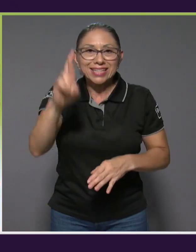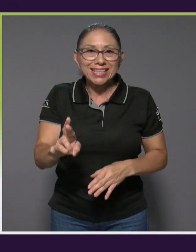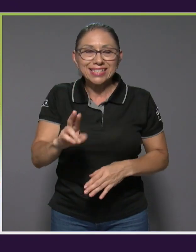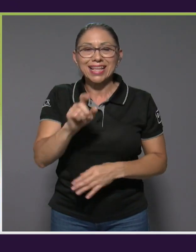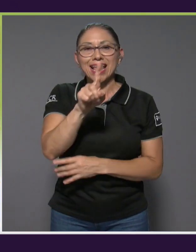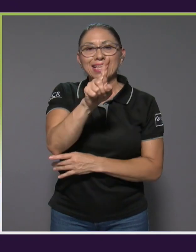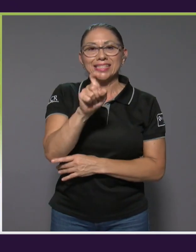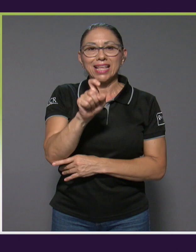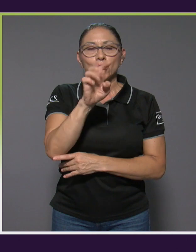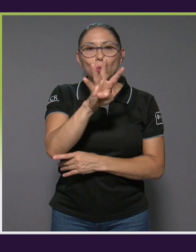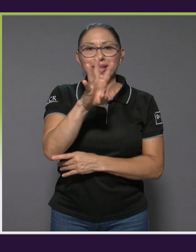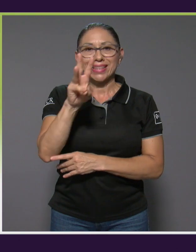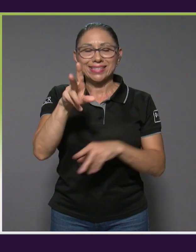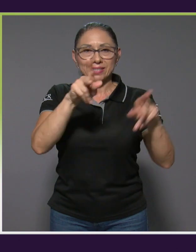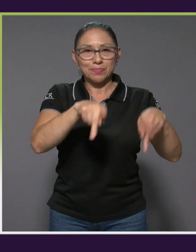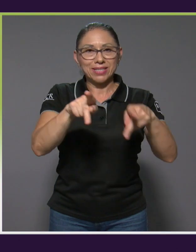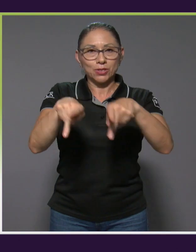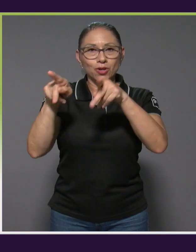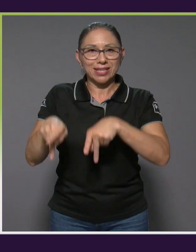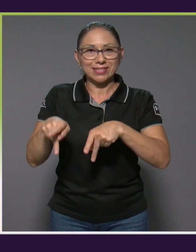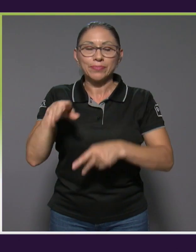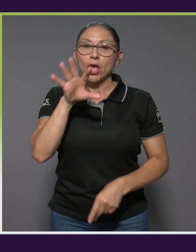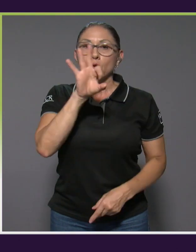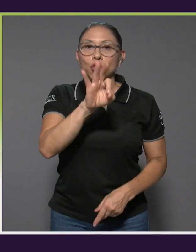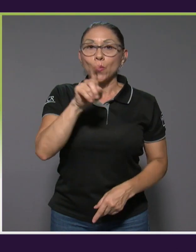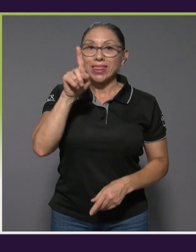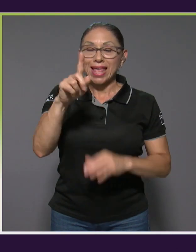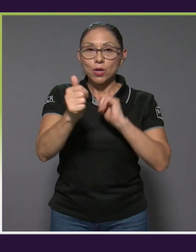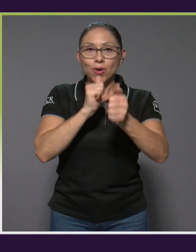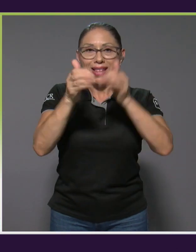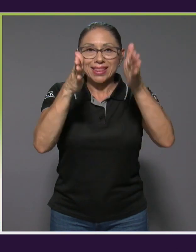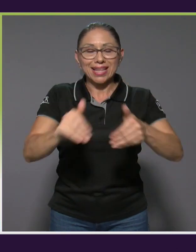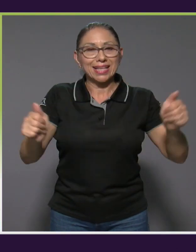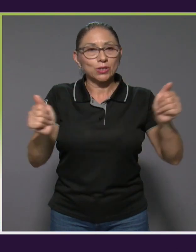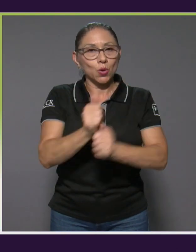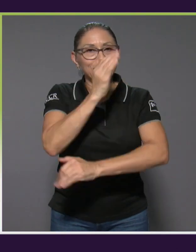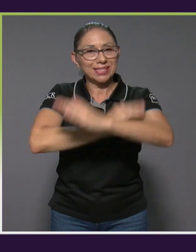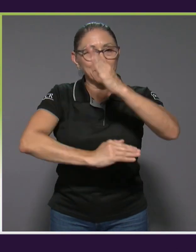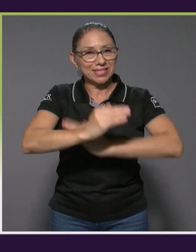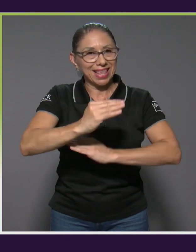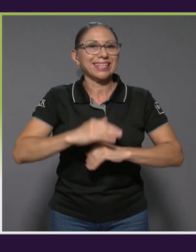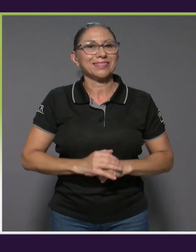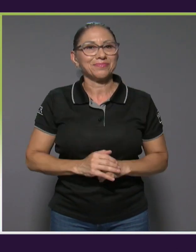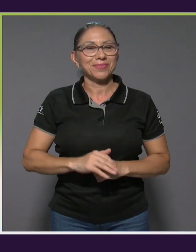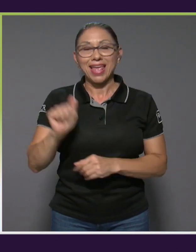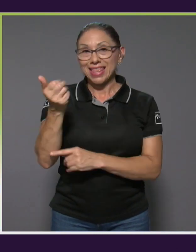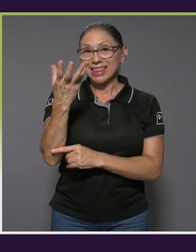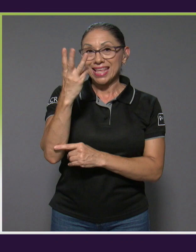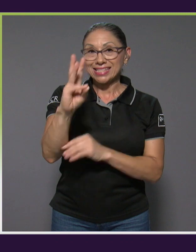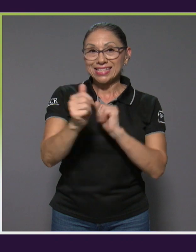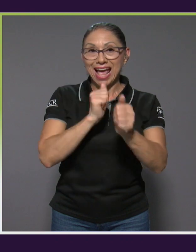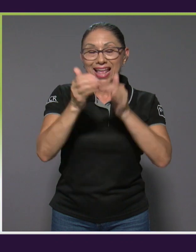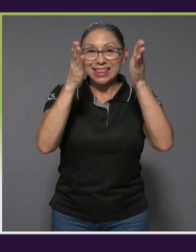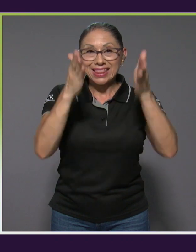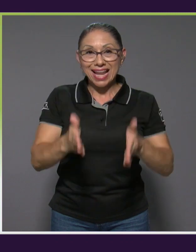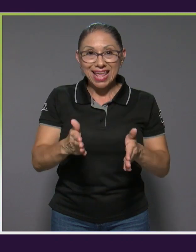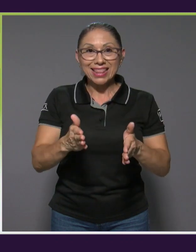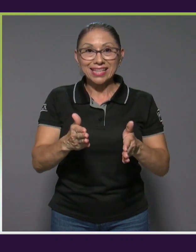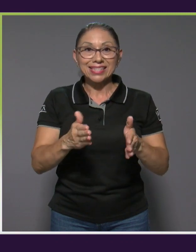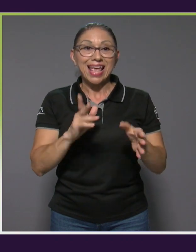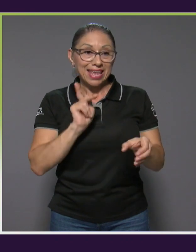146 personas, 91 son atletas con discapacidades, 16 atletas